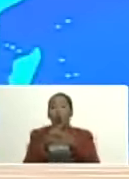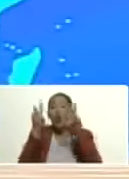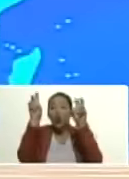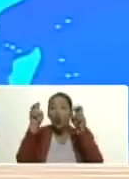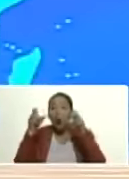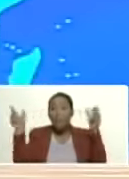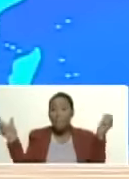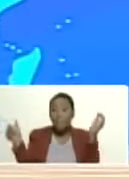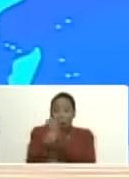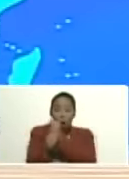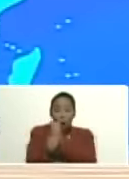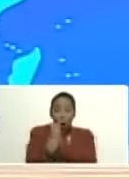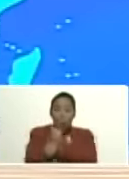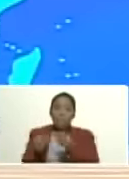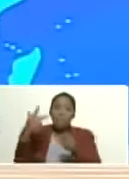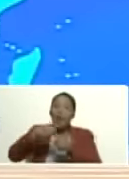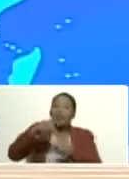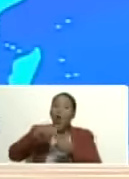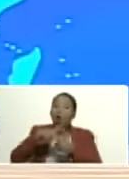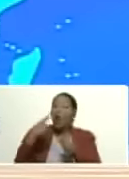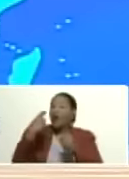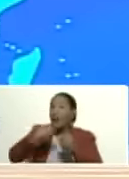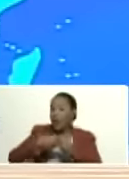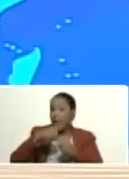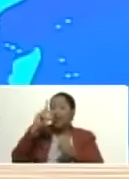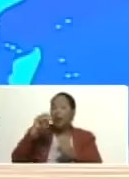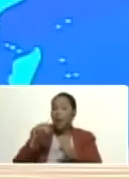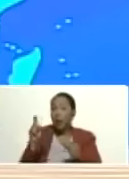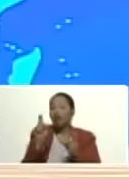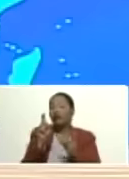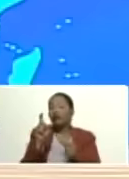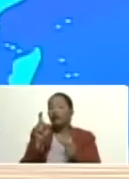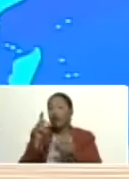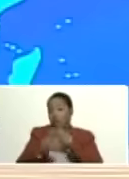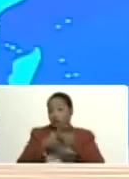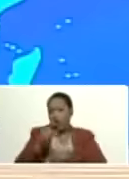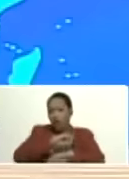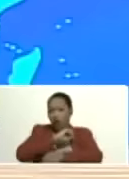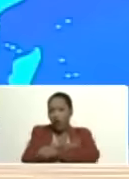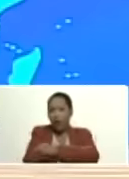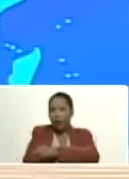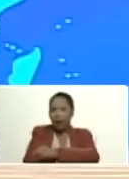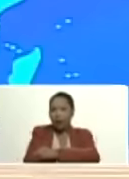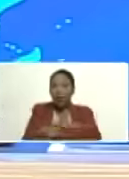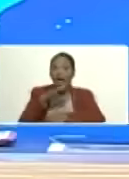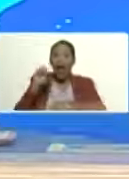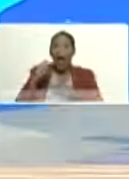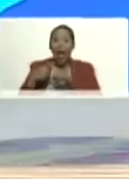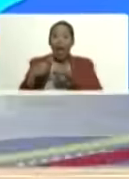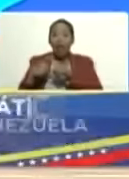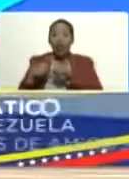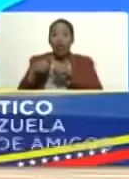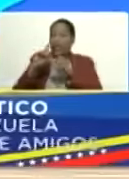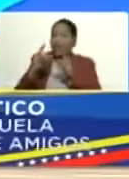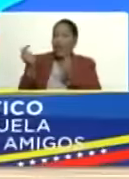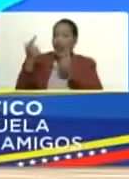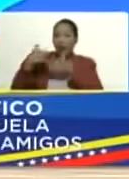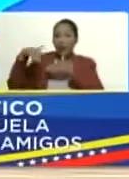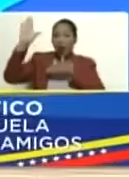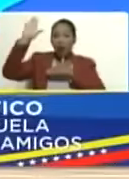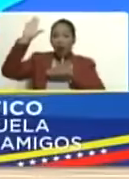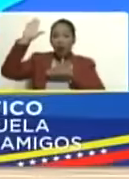de gas, y también se actuó con mucha fuerza y la ExxonMobil se retiró de esos bloques.